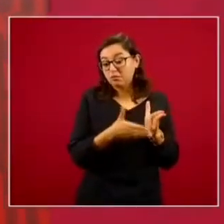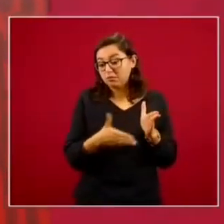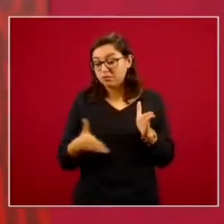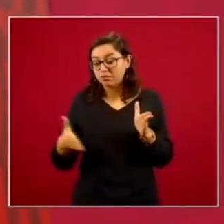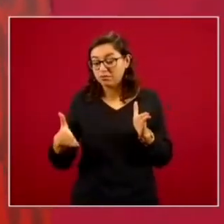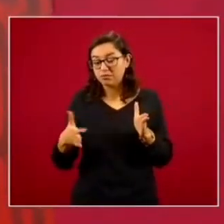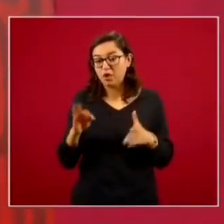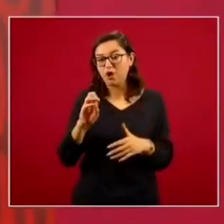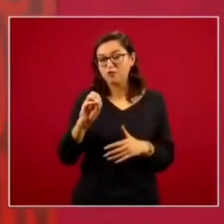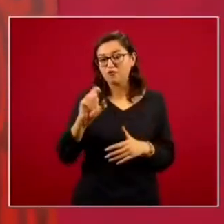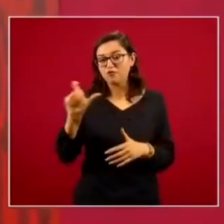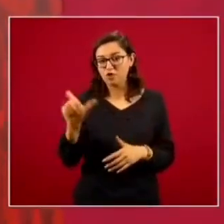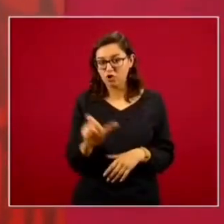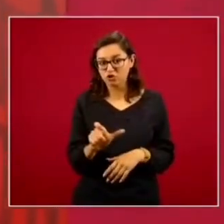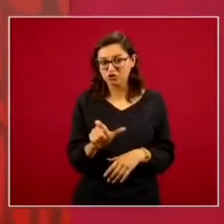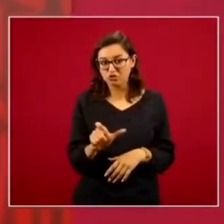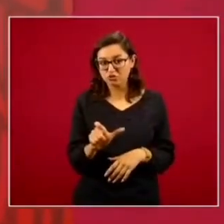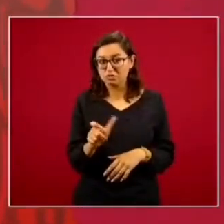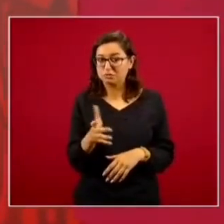con Fox,